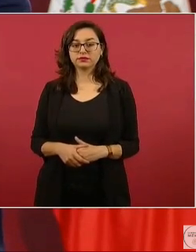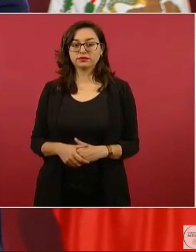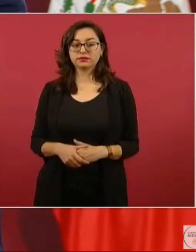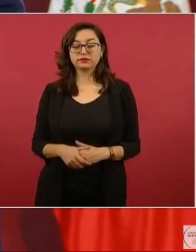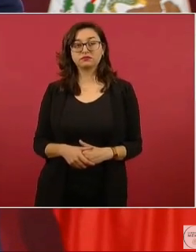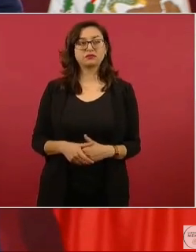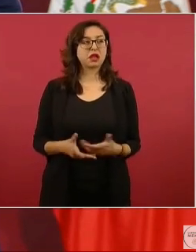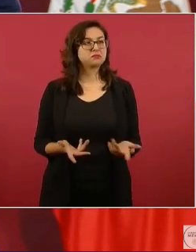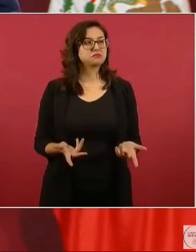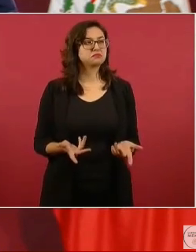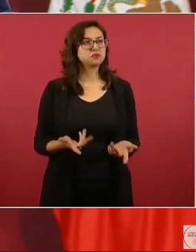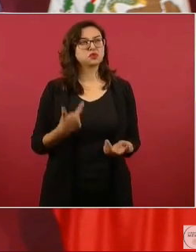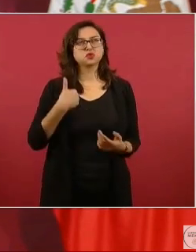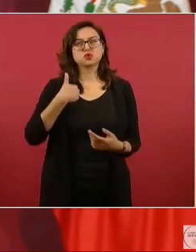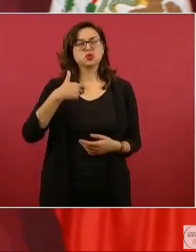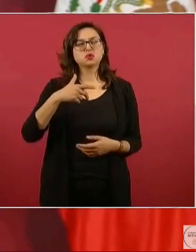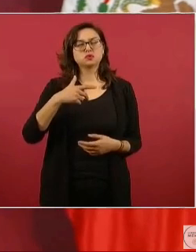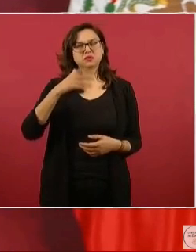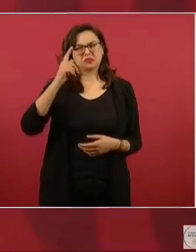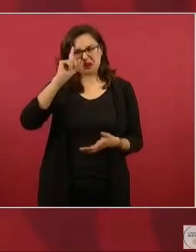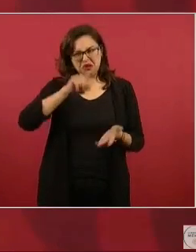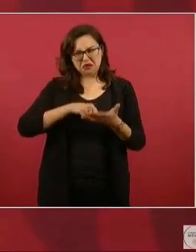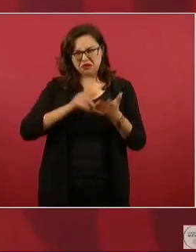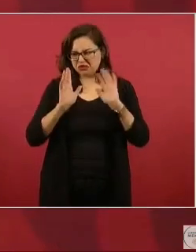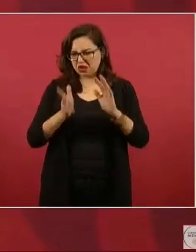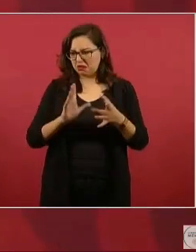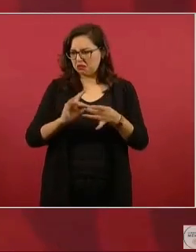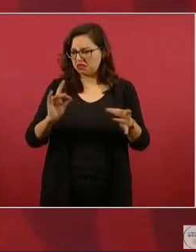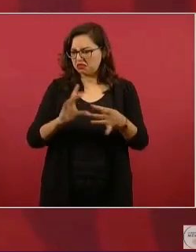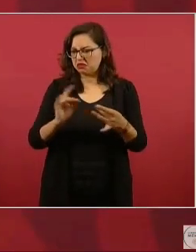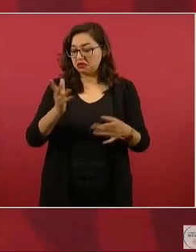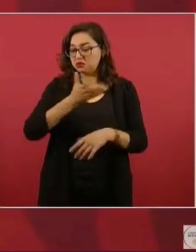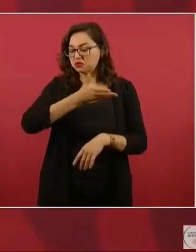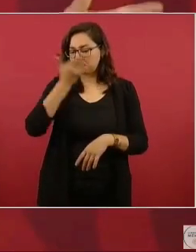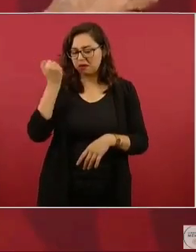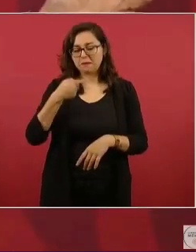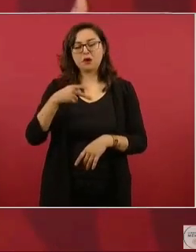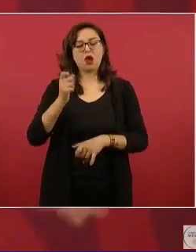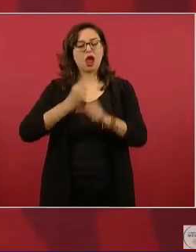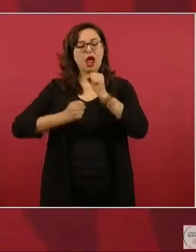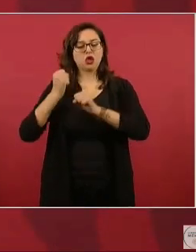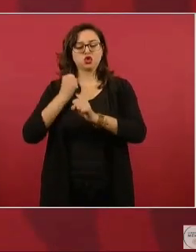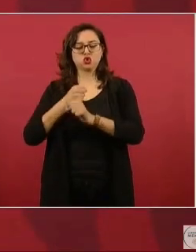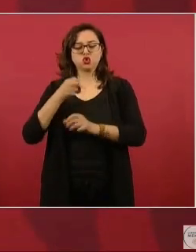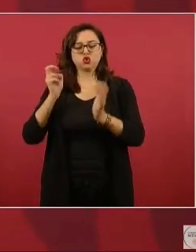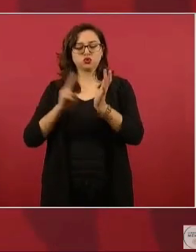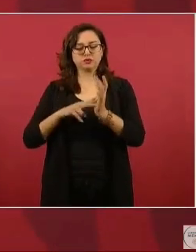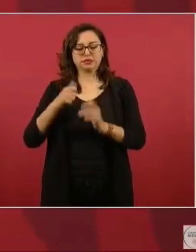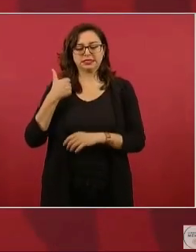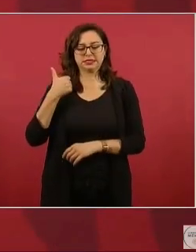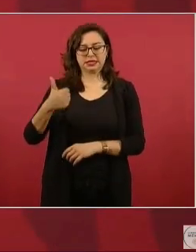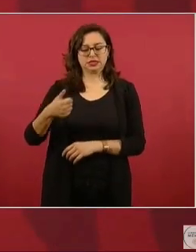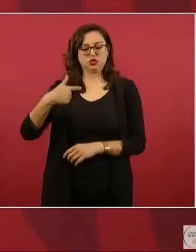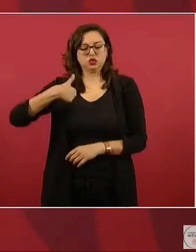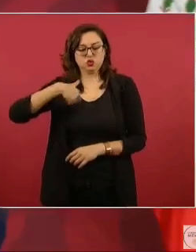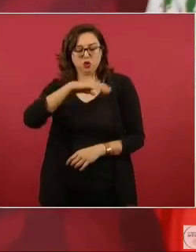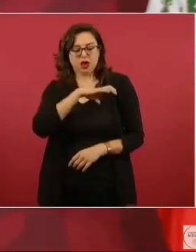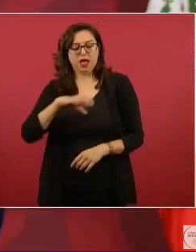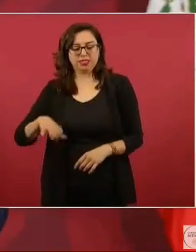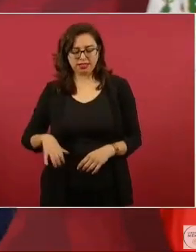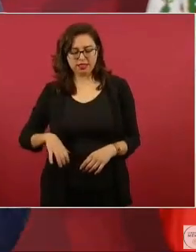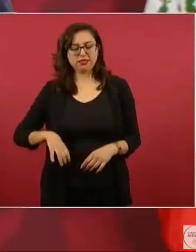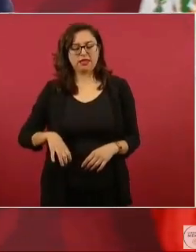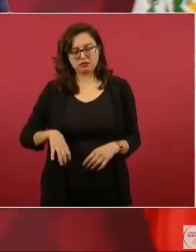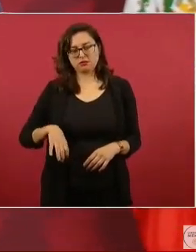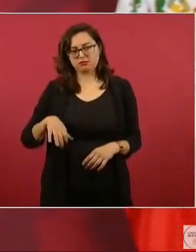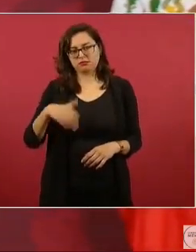en el 2006 a la presidencia, hubo una cena en Monterrey de grandes